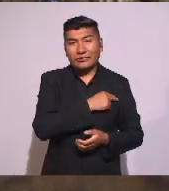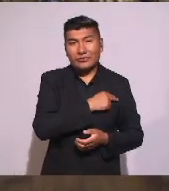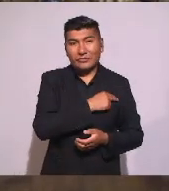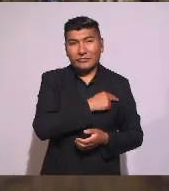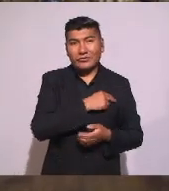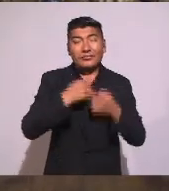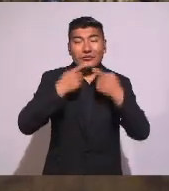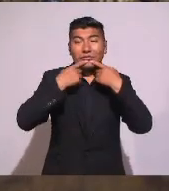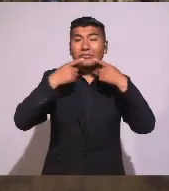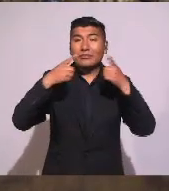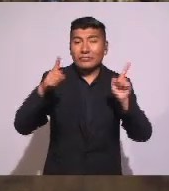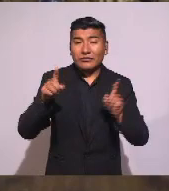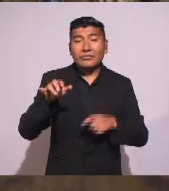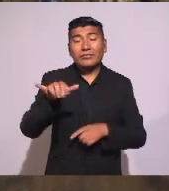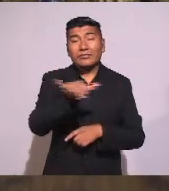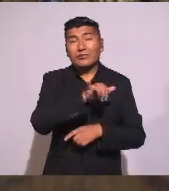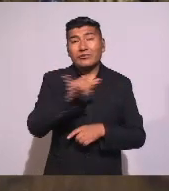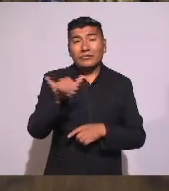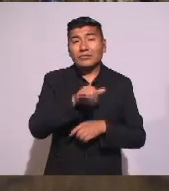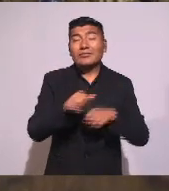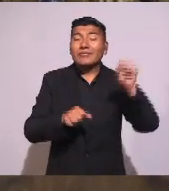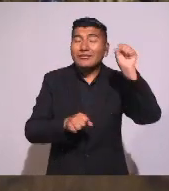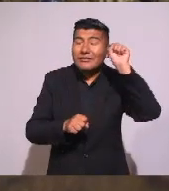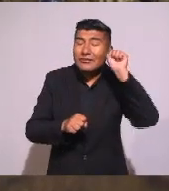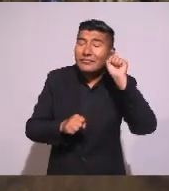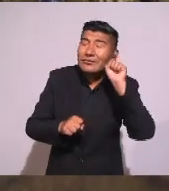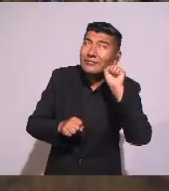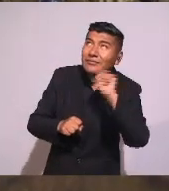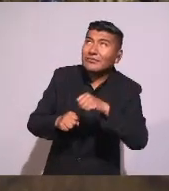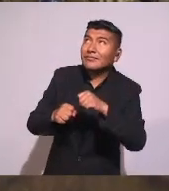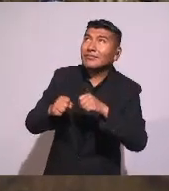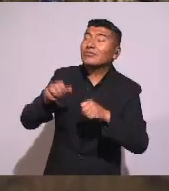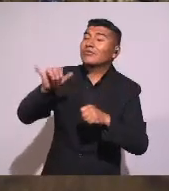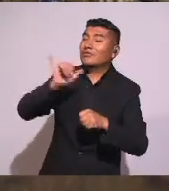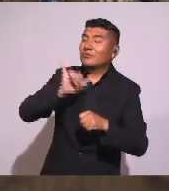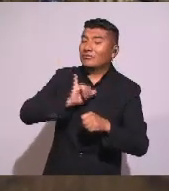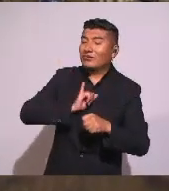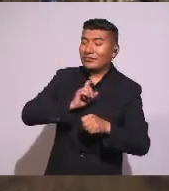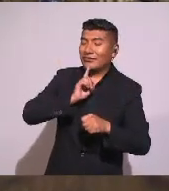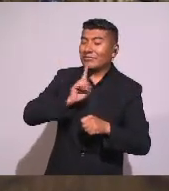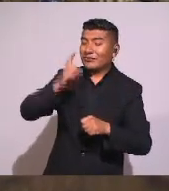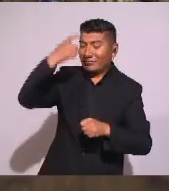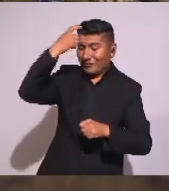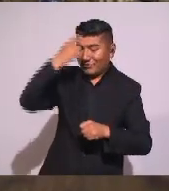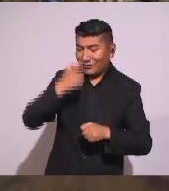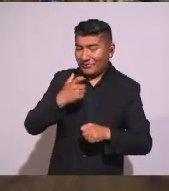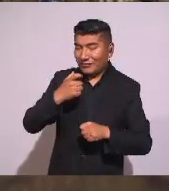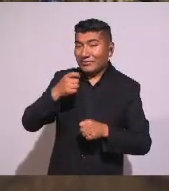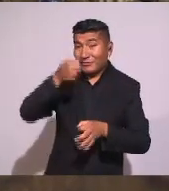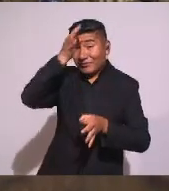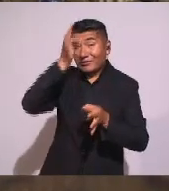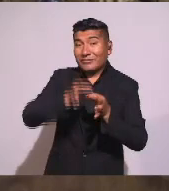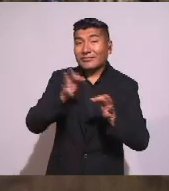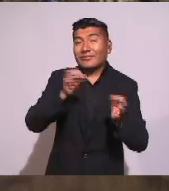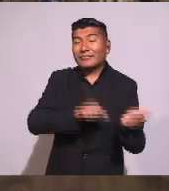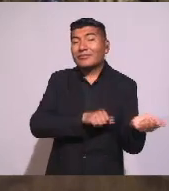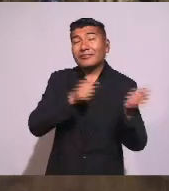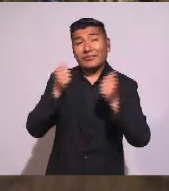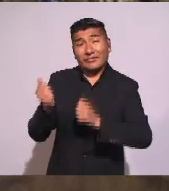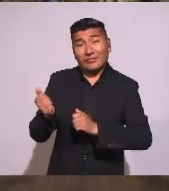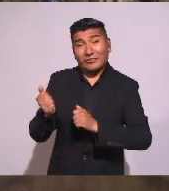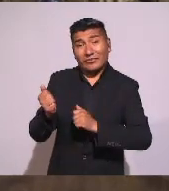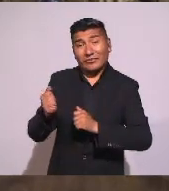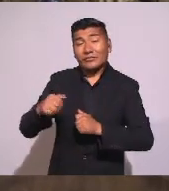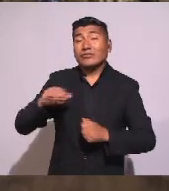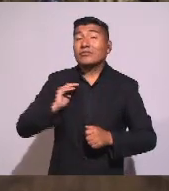pronunciamos también el sí y aquí estoy de fe en el bautismo lo hicieron